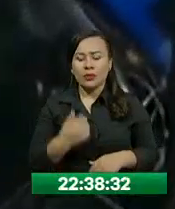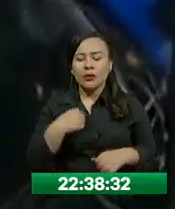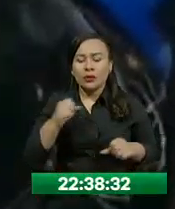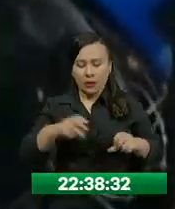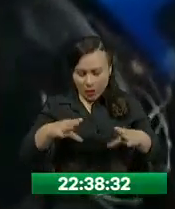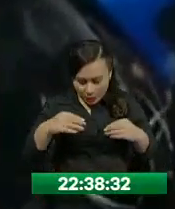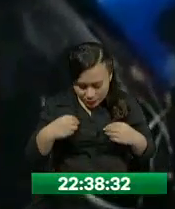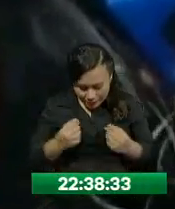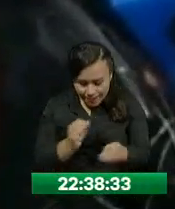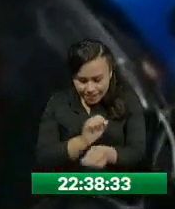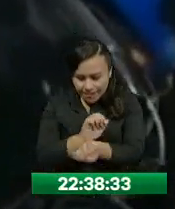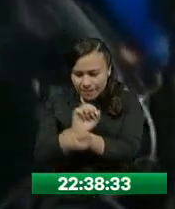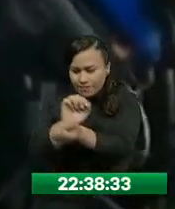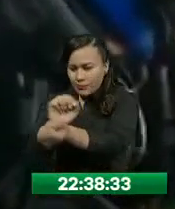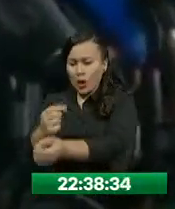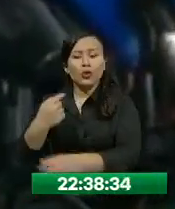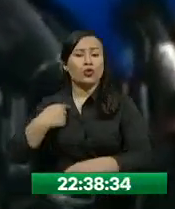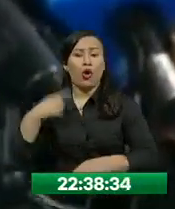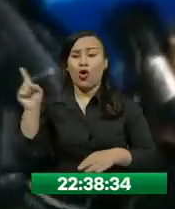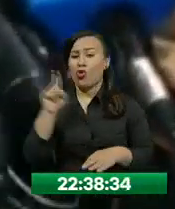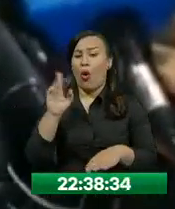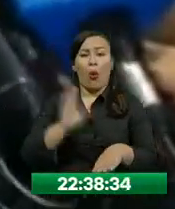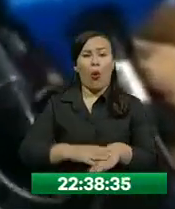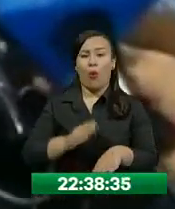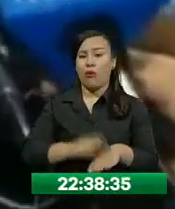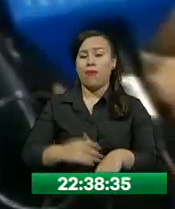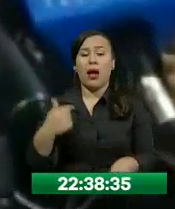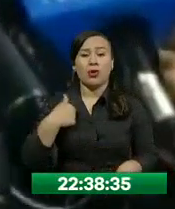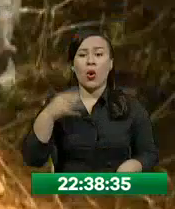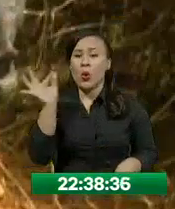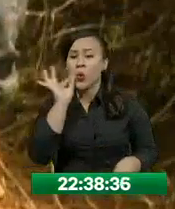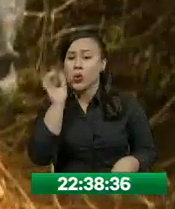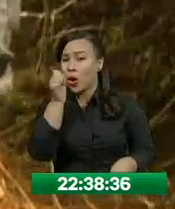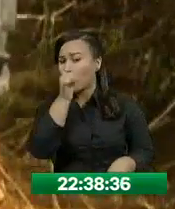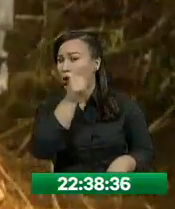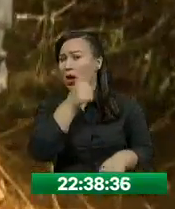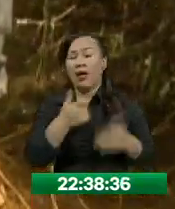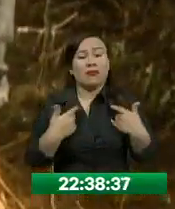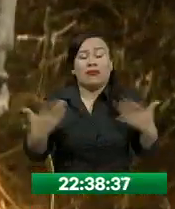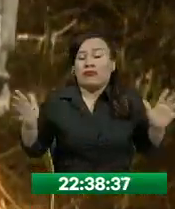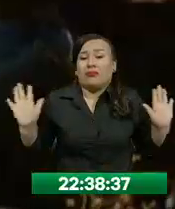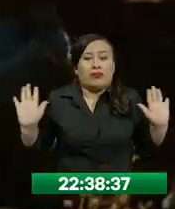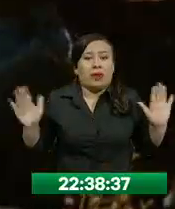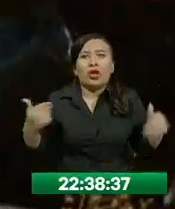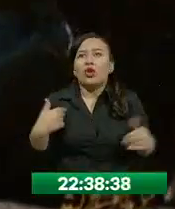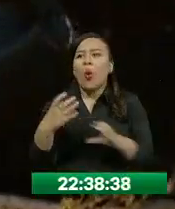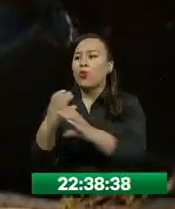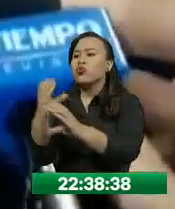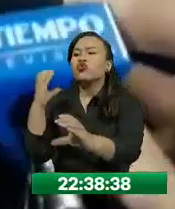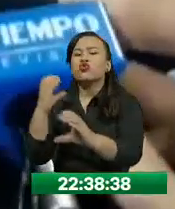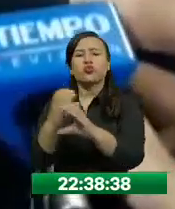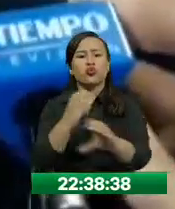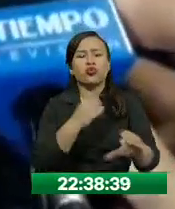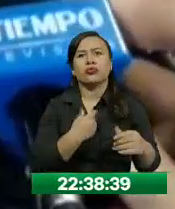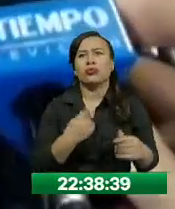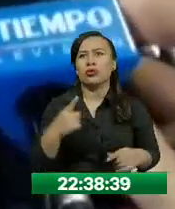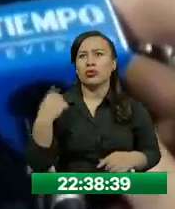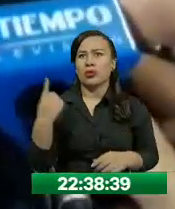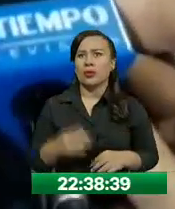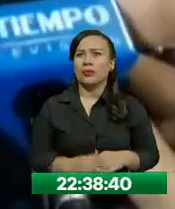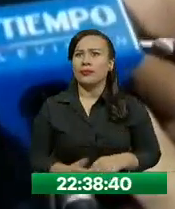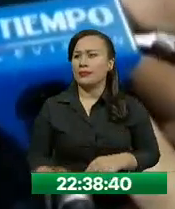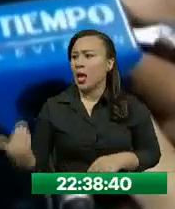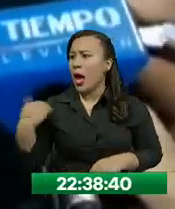justicia porque no tiene ningún vínculo con la organización de narcotráfico que utilizaba buses para movilizar droga. Y siempre fue lo